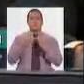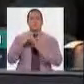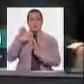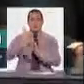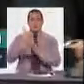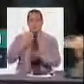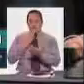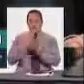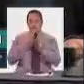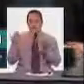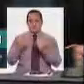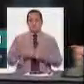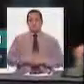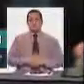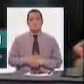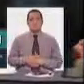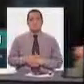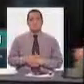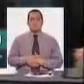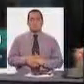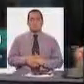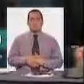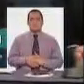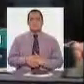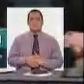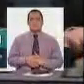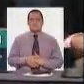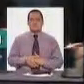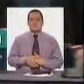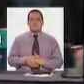subalterna. Muchas gracias. Bueno.